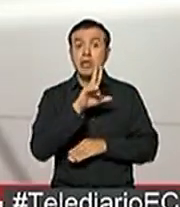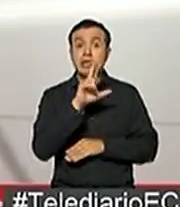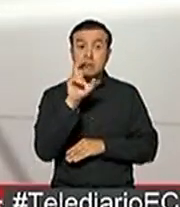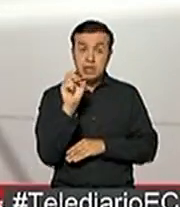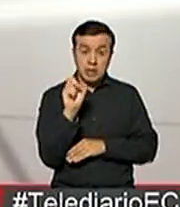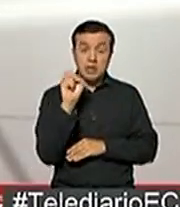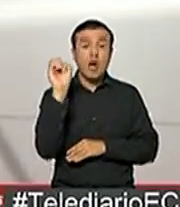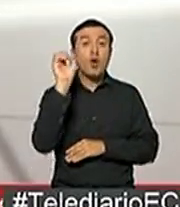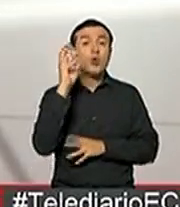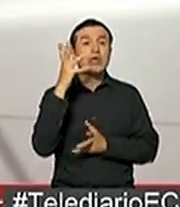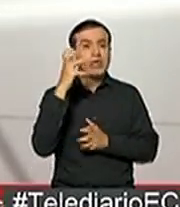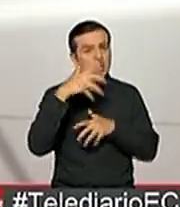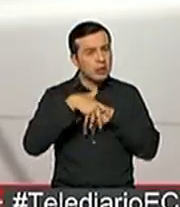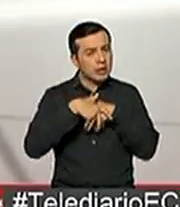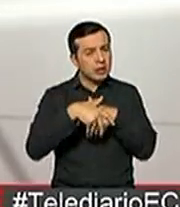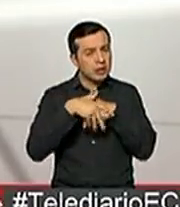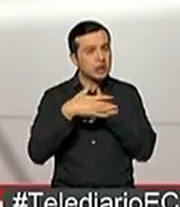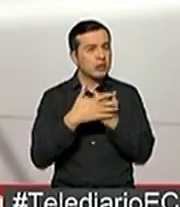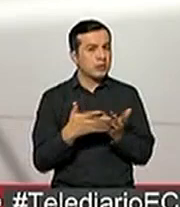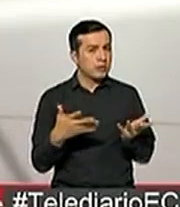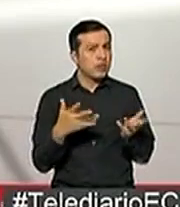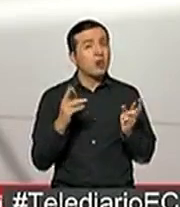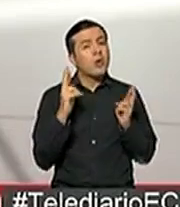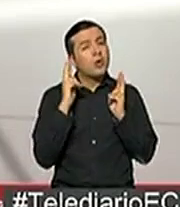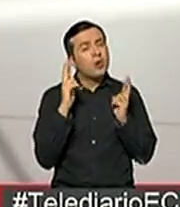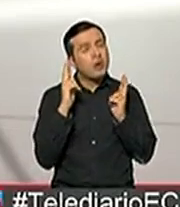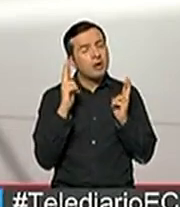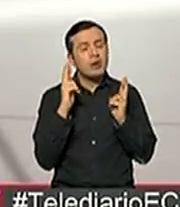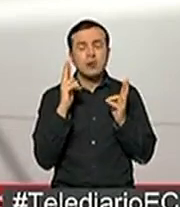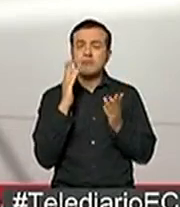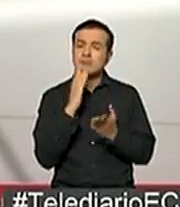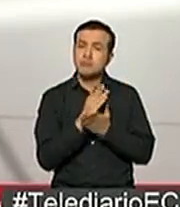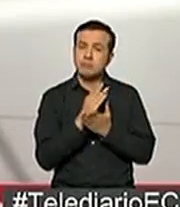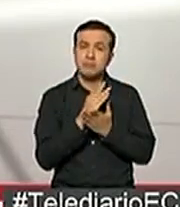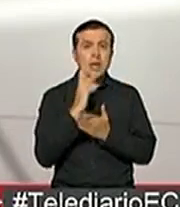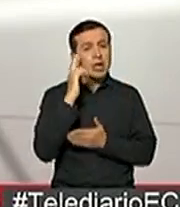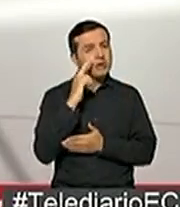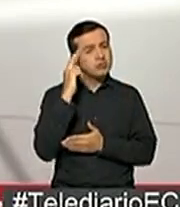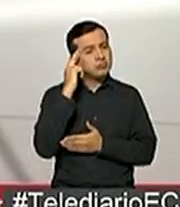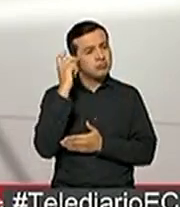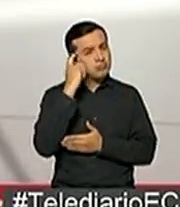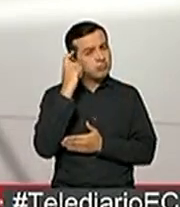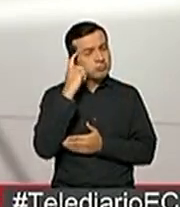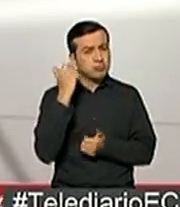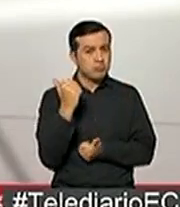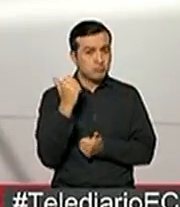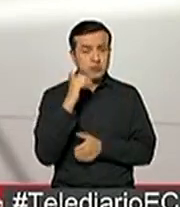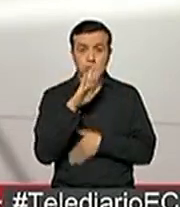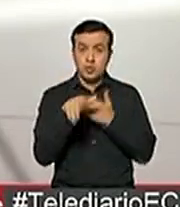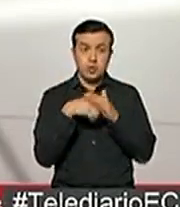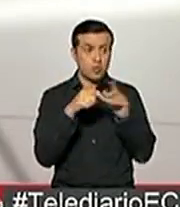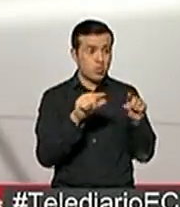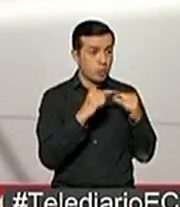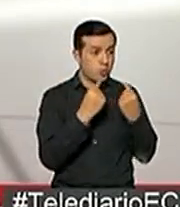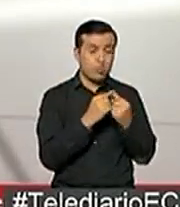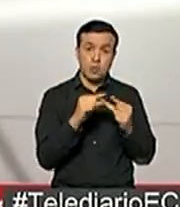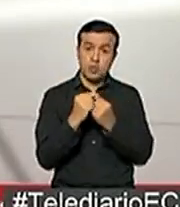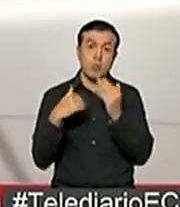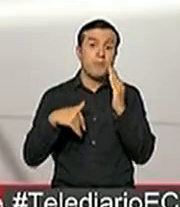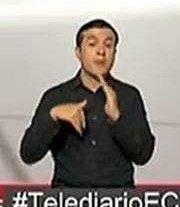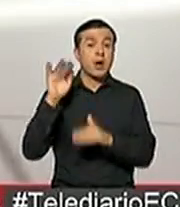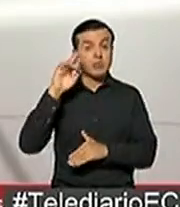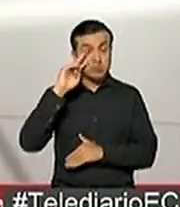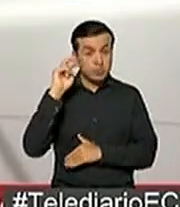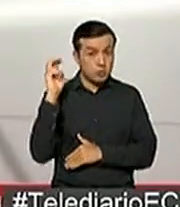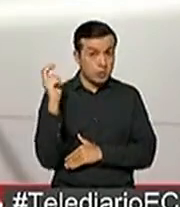de octubre de este mes esperamos que finalmente la sensatez prevalezca y todos los sectores principalmente turístico